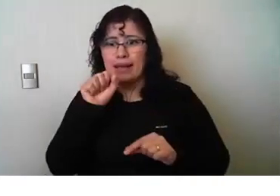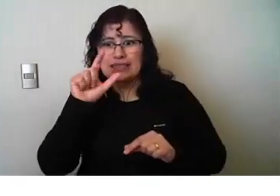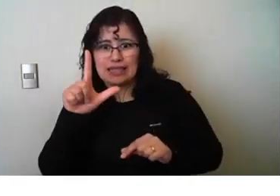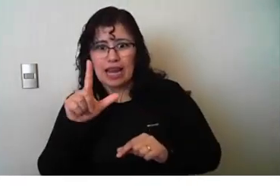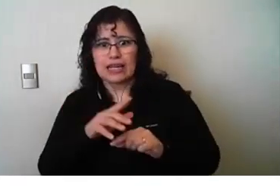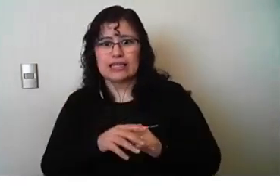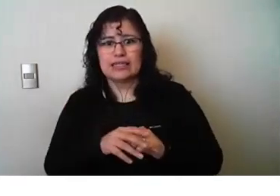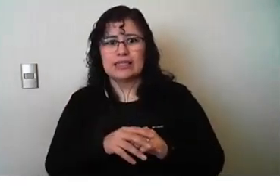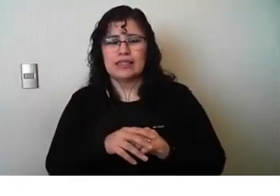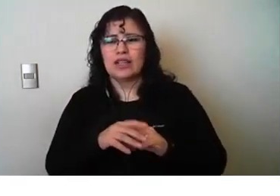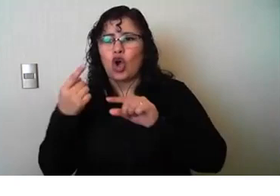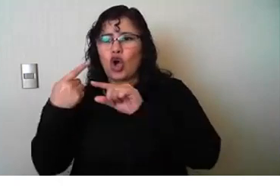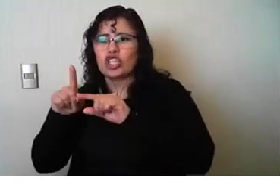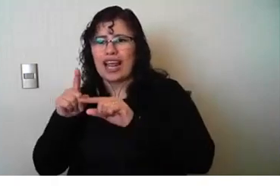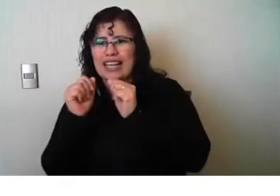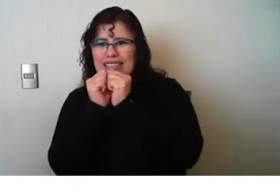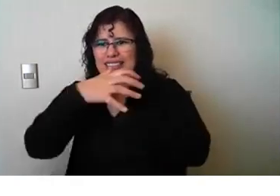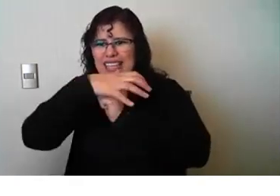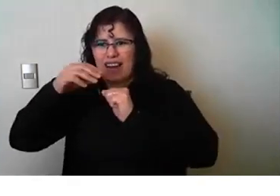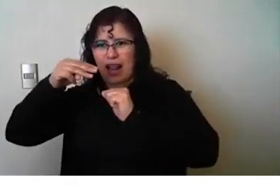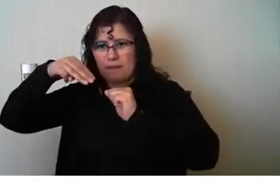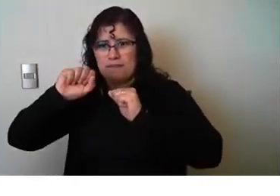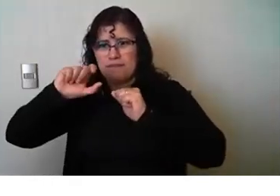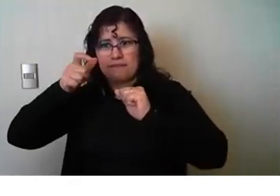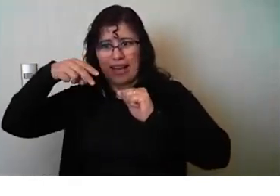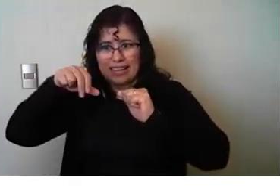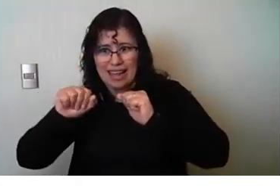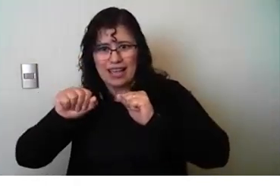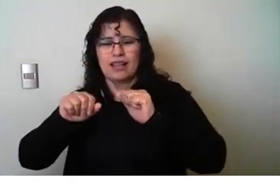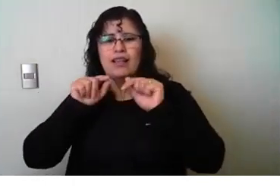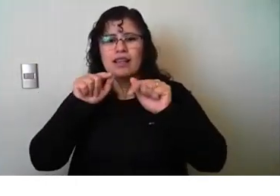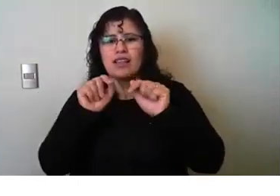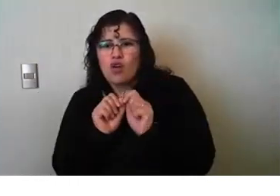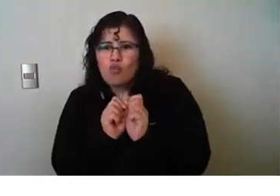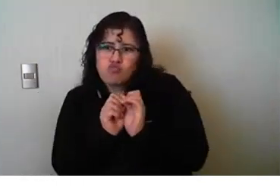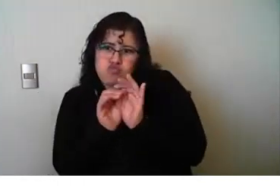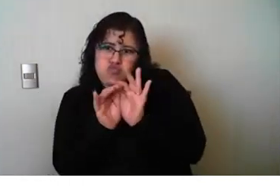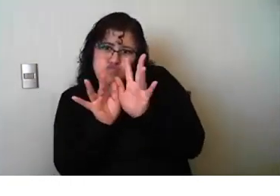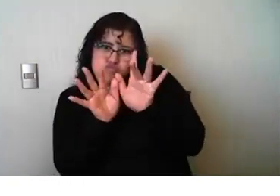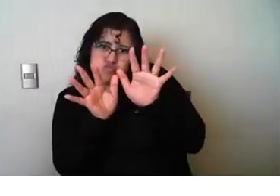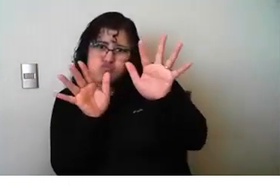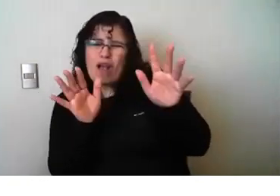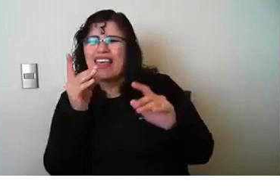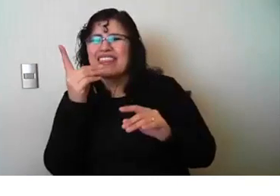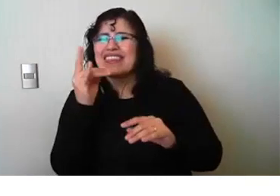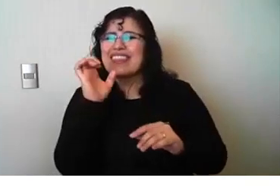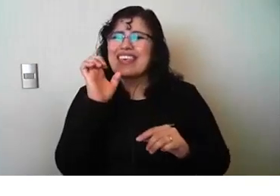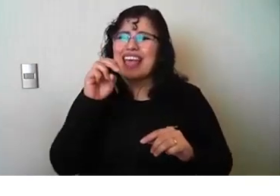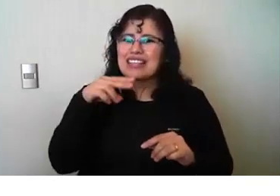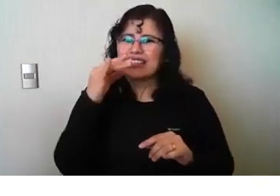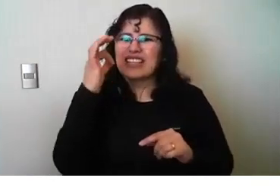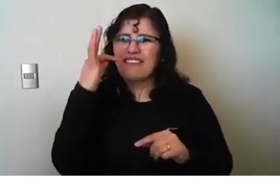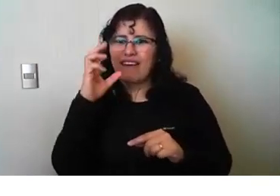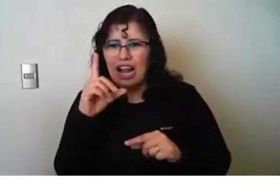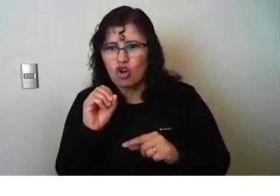arteria cerebral magna, sacando el drenaje de todo lo que es el diencéfalo principalmente, y todo el